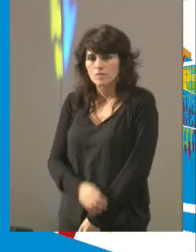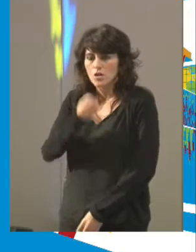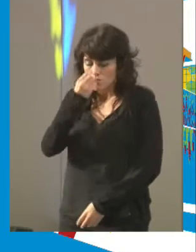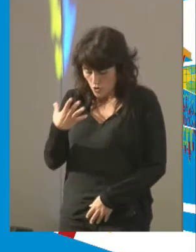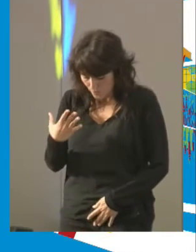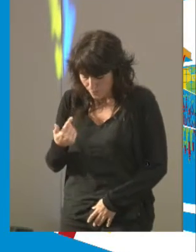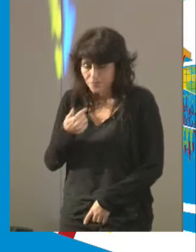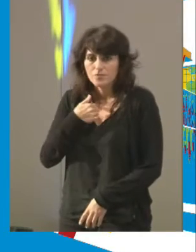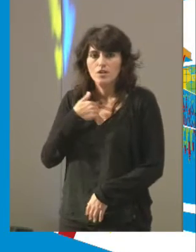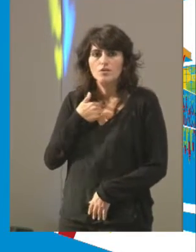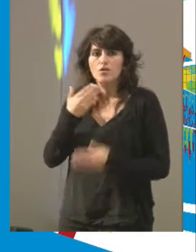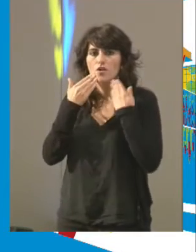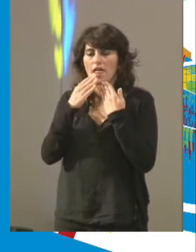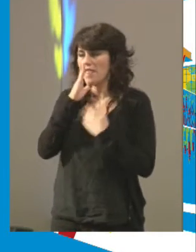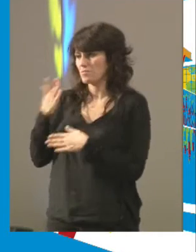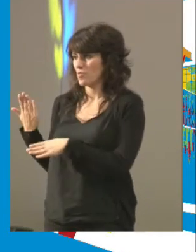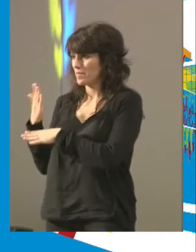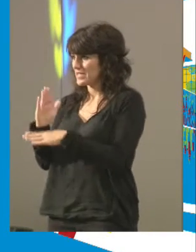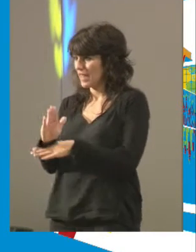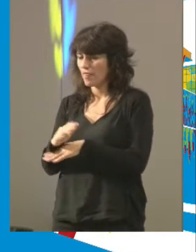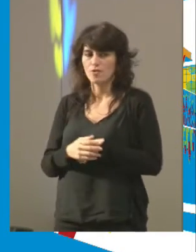Bueno, gracias por la presentación.